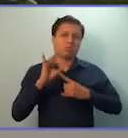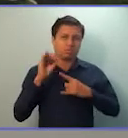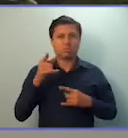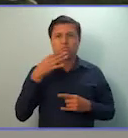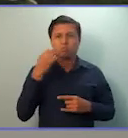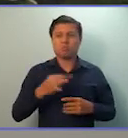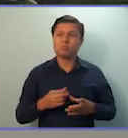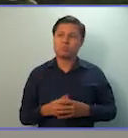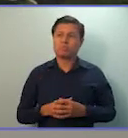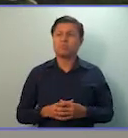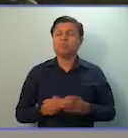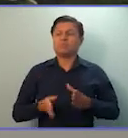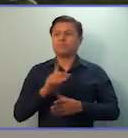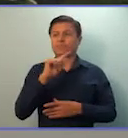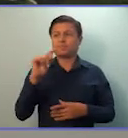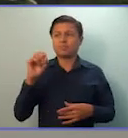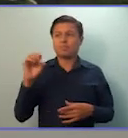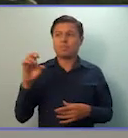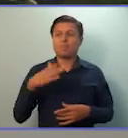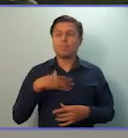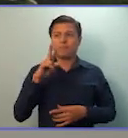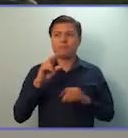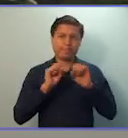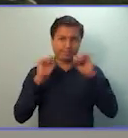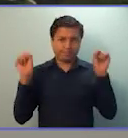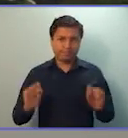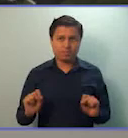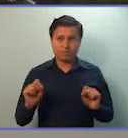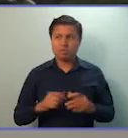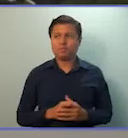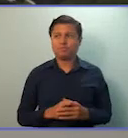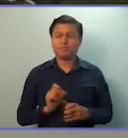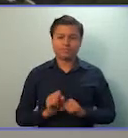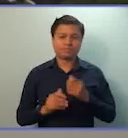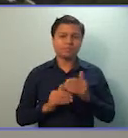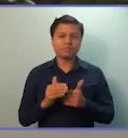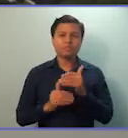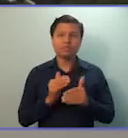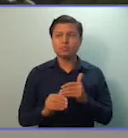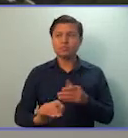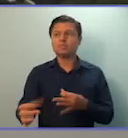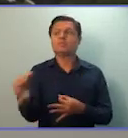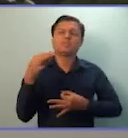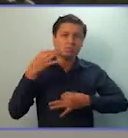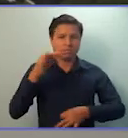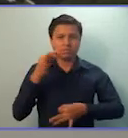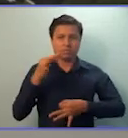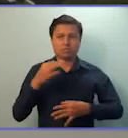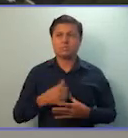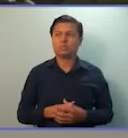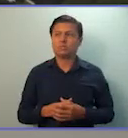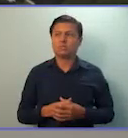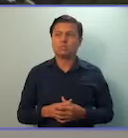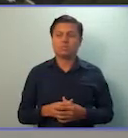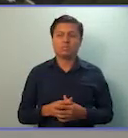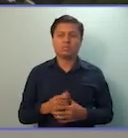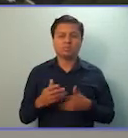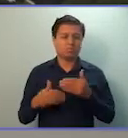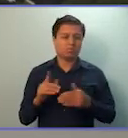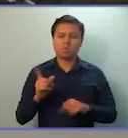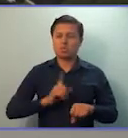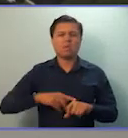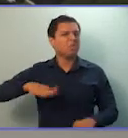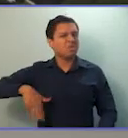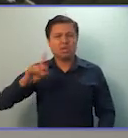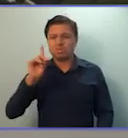cierto es que el tribunal tiene dos sistemas de para procesarlas las actas y que eso no va a ser muy tarde